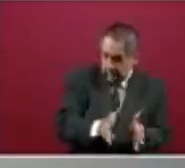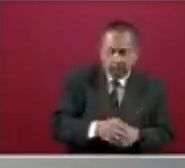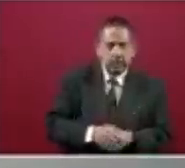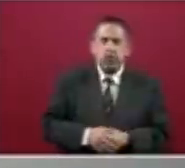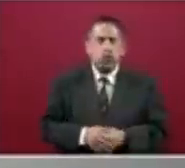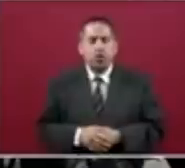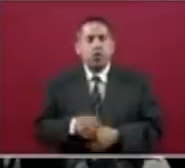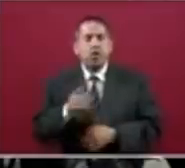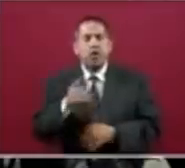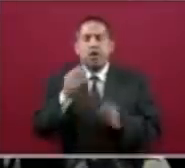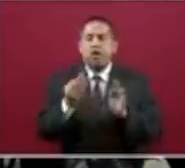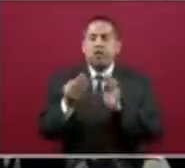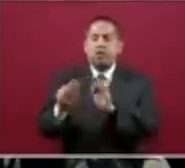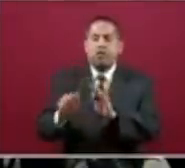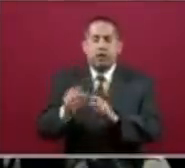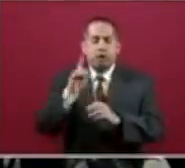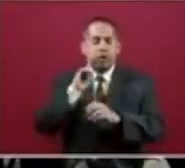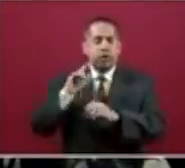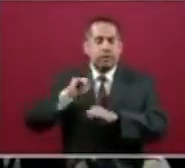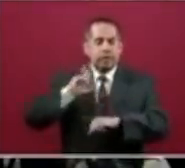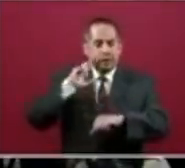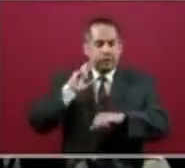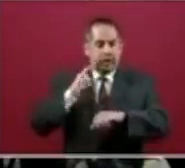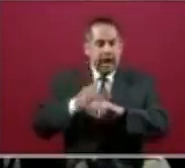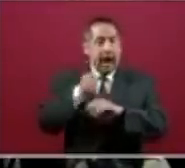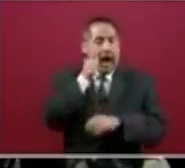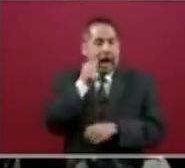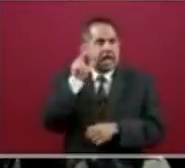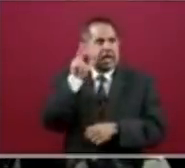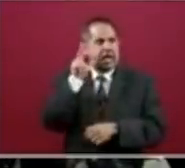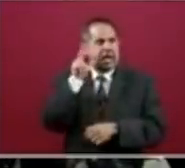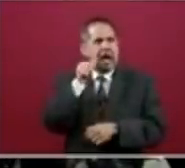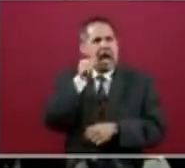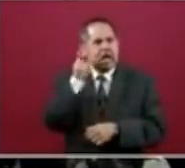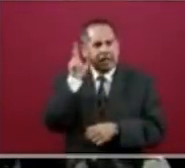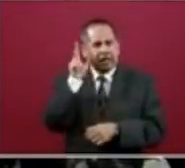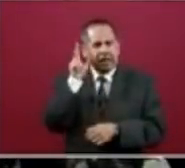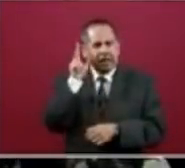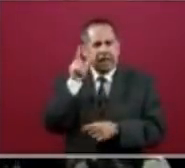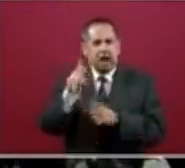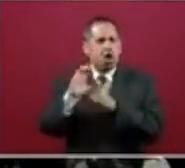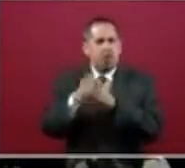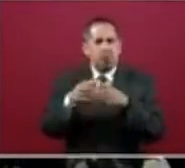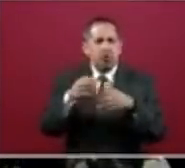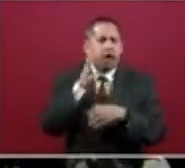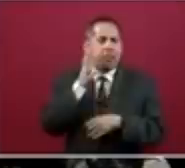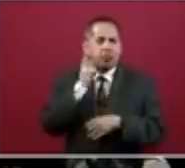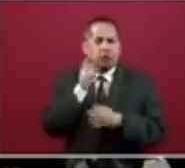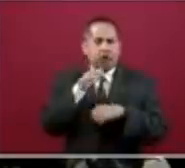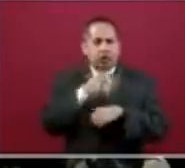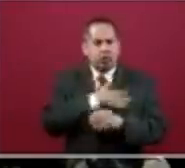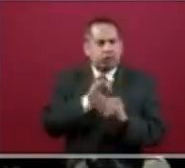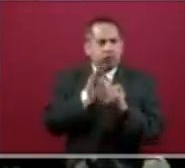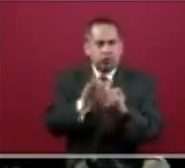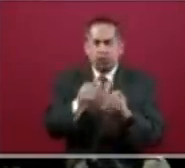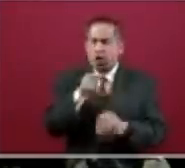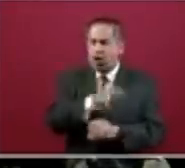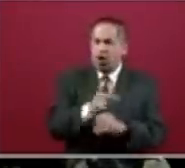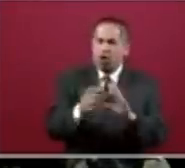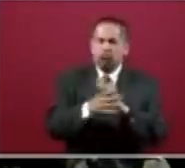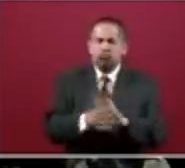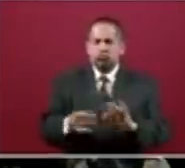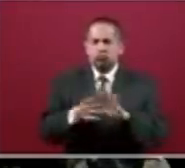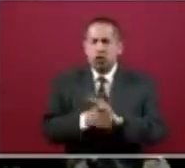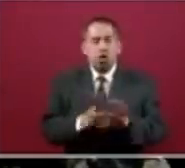Compareció la comisionada presidenta el día de hace 2-3 días allí en la comisión en la Cámara de Diputados y expuso cómo